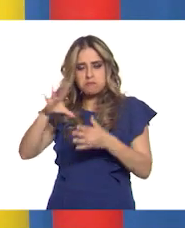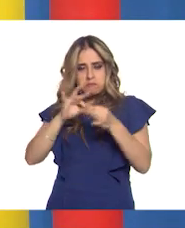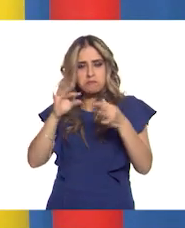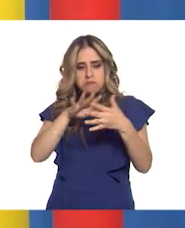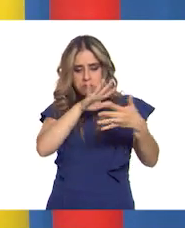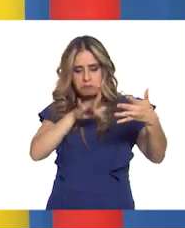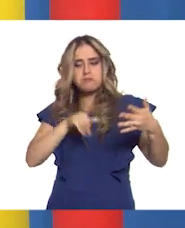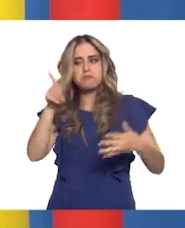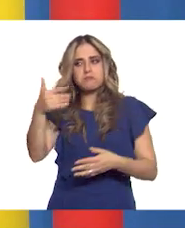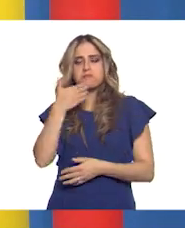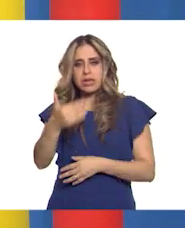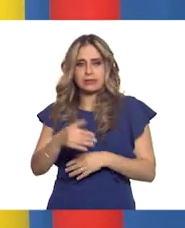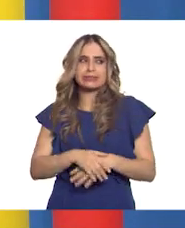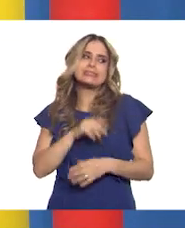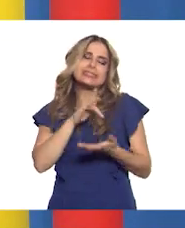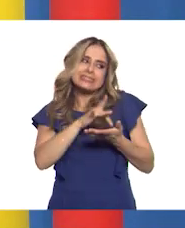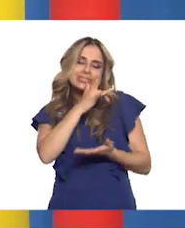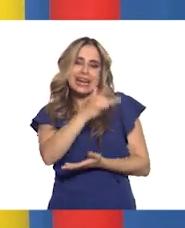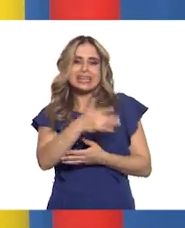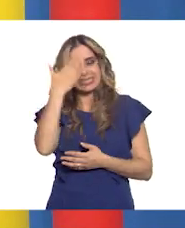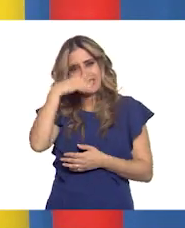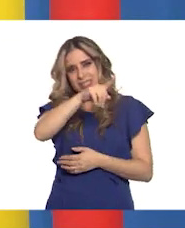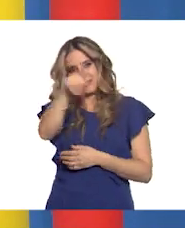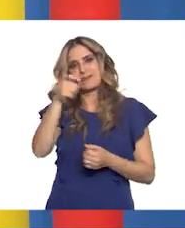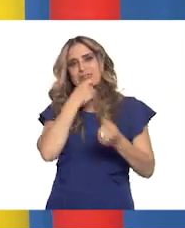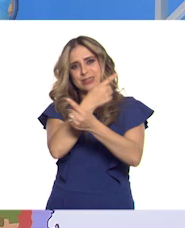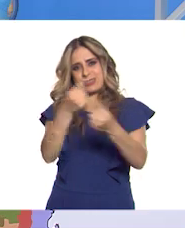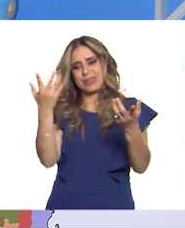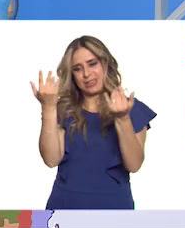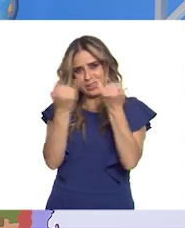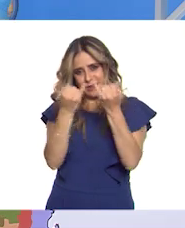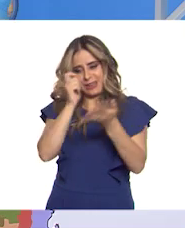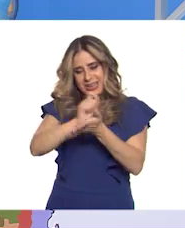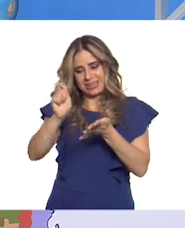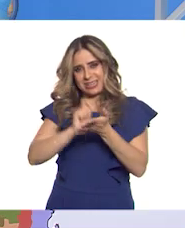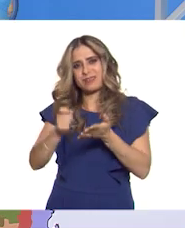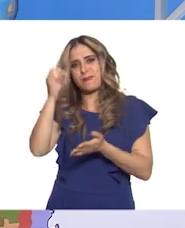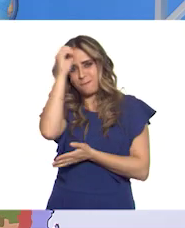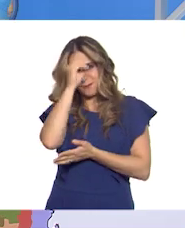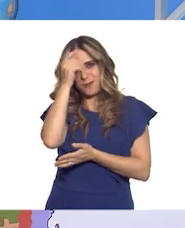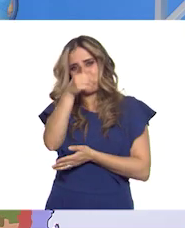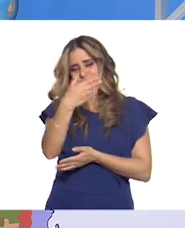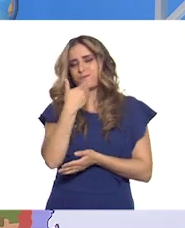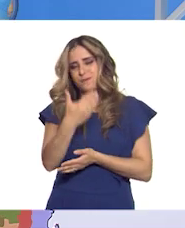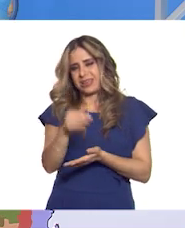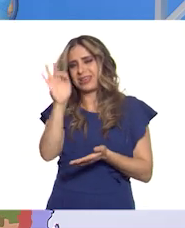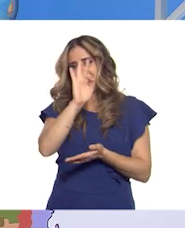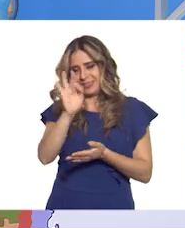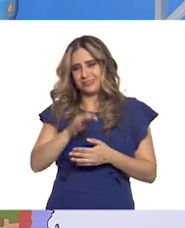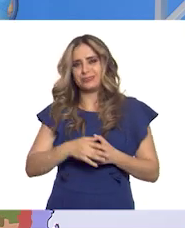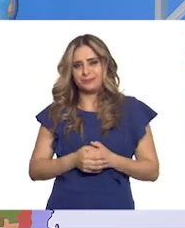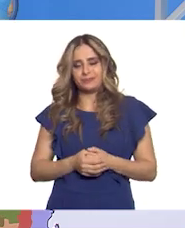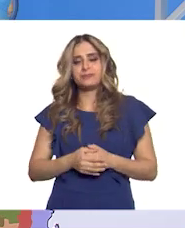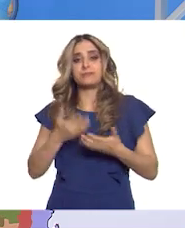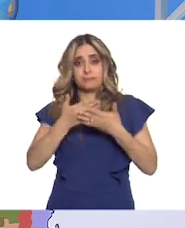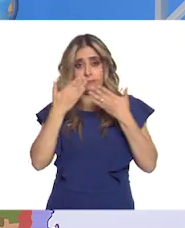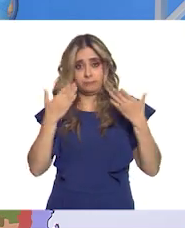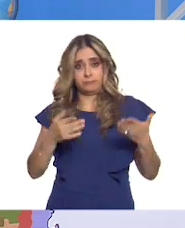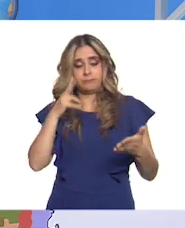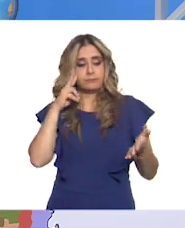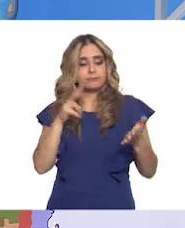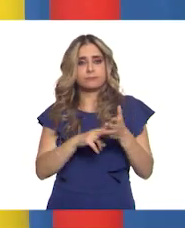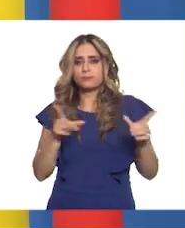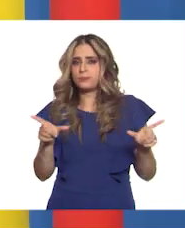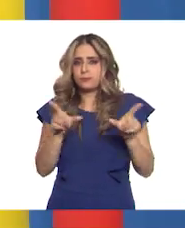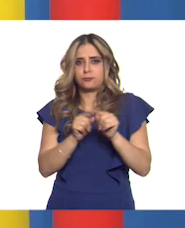y sé que nuestras niñas y niños en casa también lo van a hacer. Seguro que sí, María. Ahora revisemos las